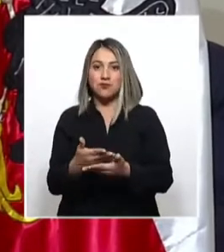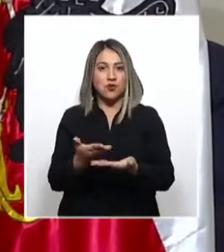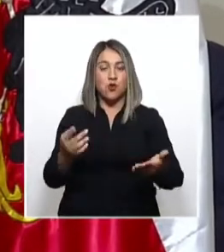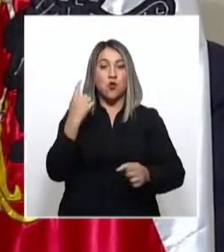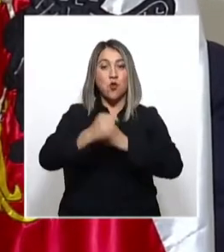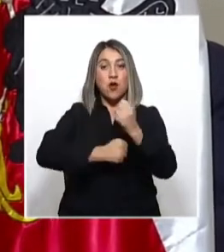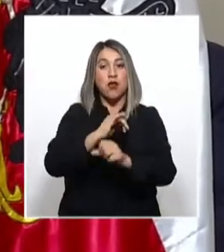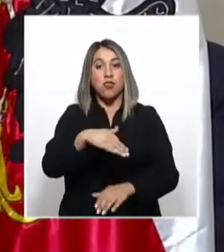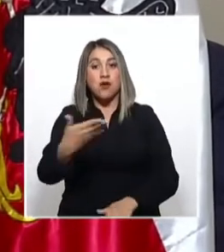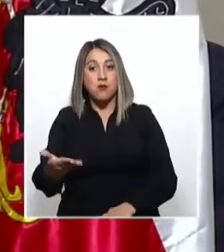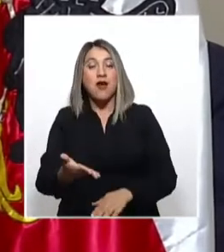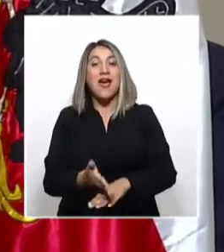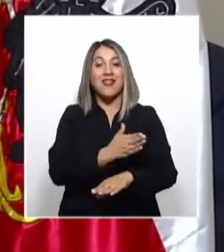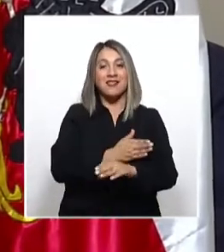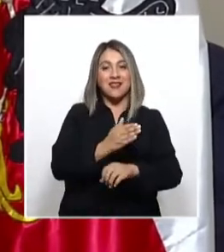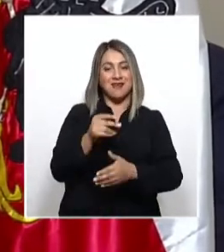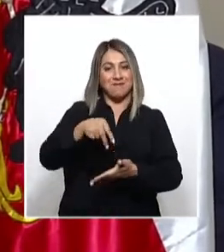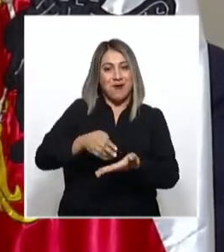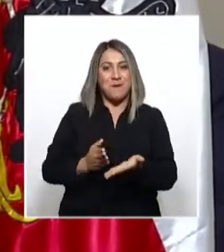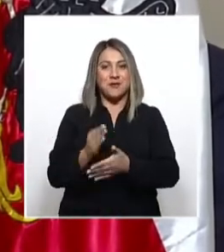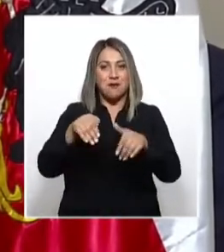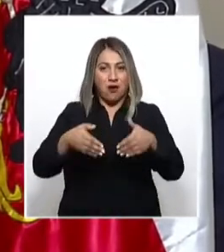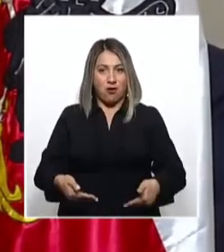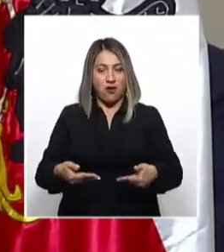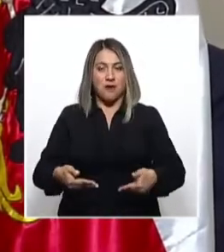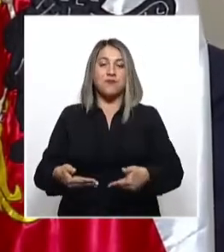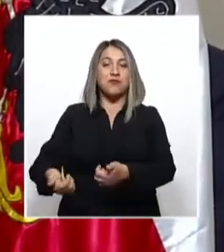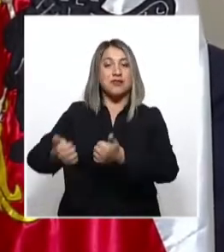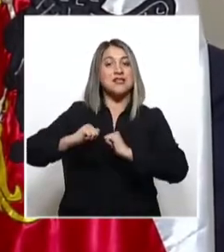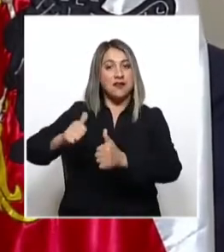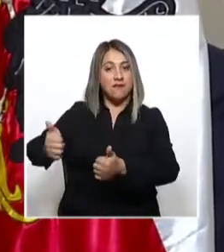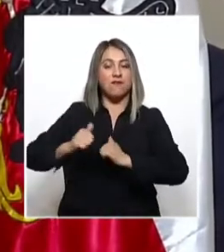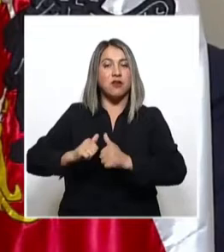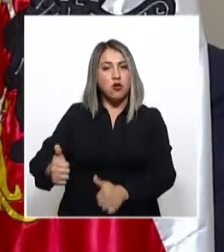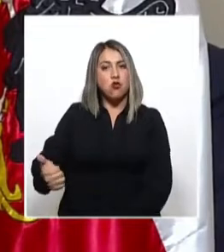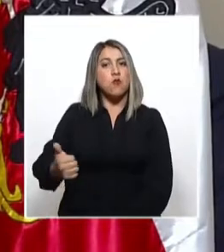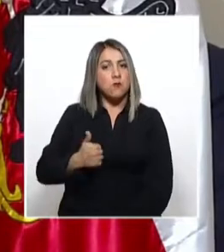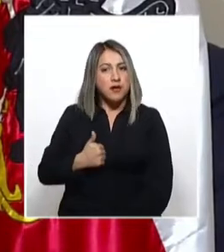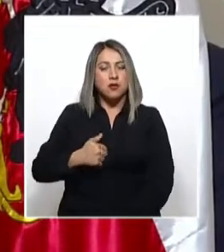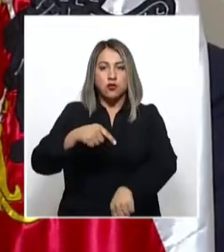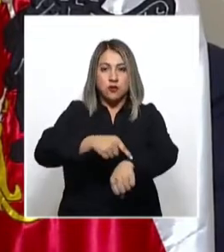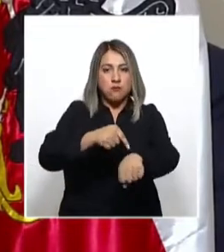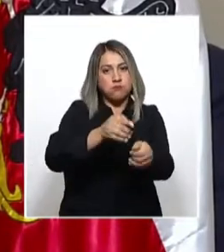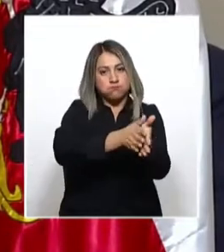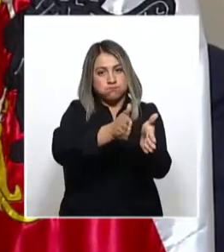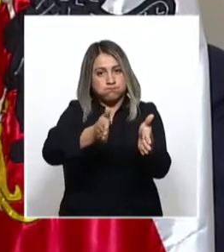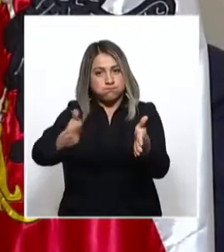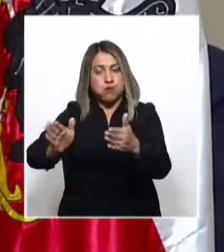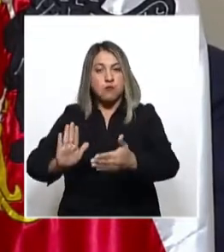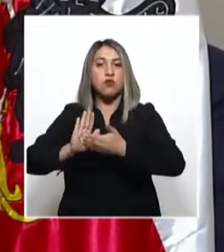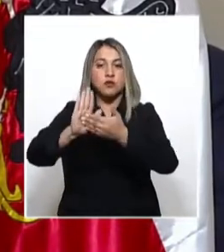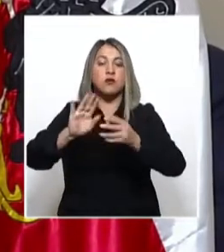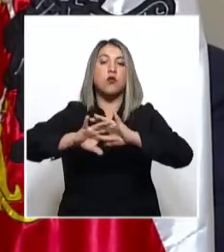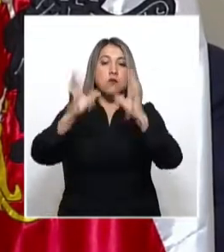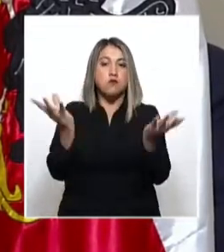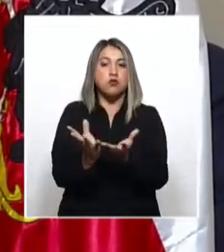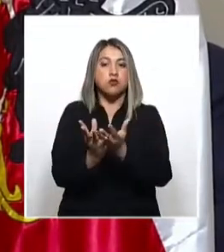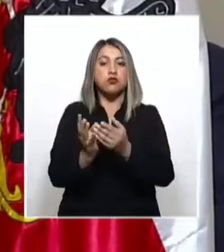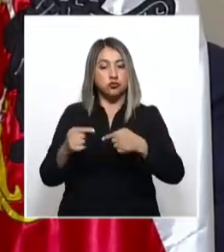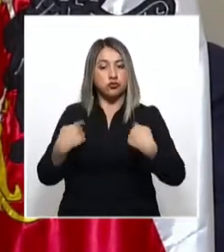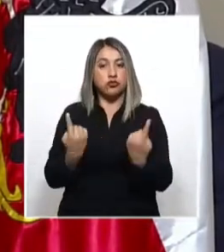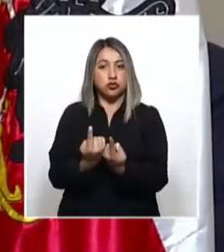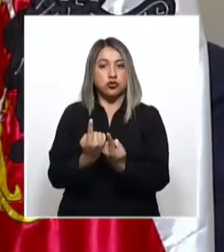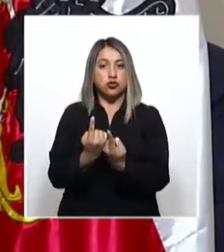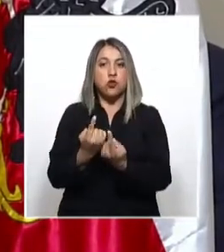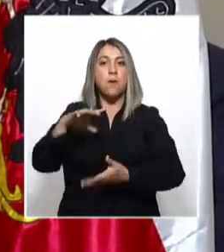después de haber empezado, enfrentando el desafío, cumpliendo en forma y tiempo, mostrando al mundo que somos una república